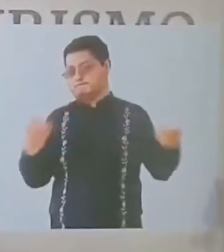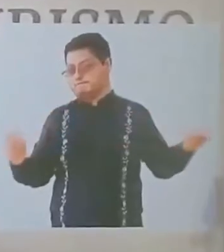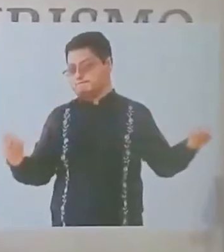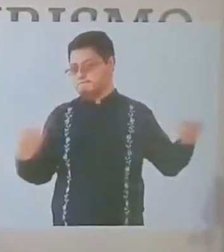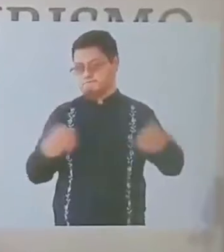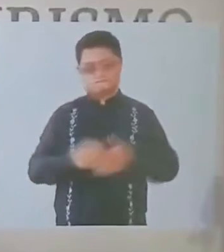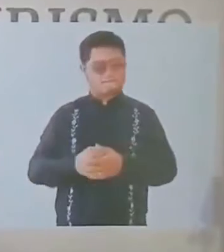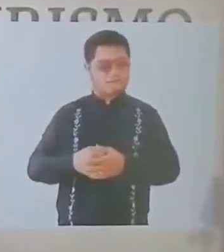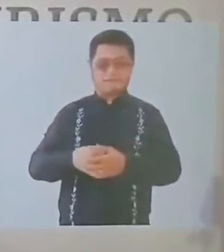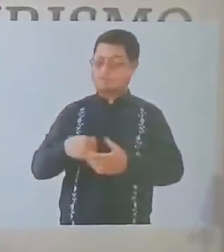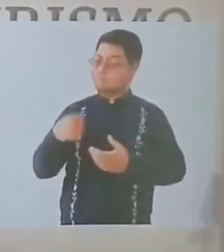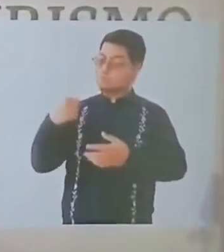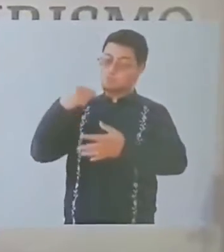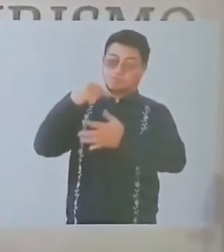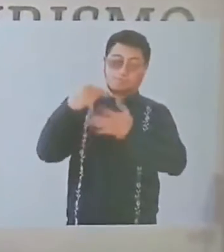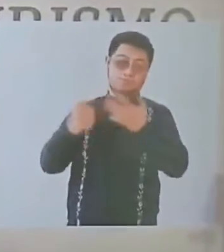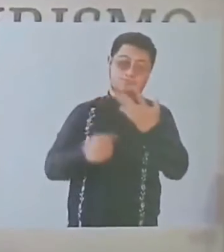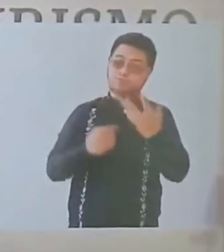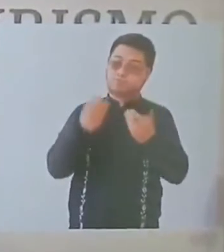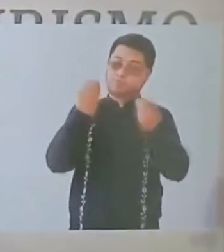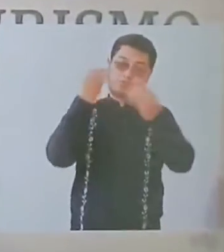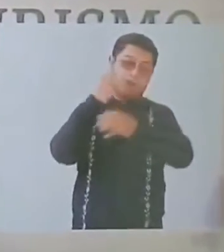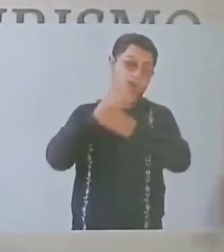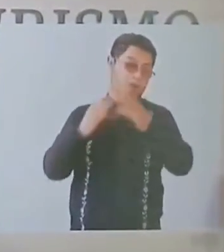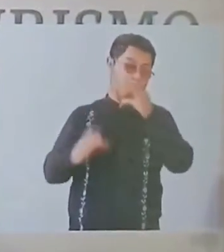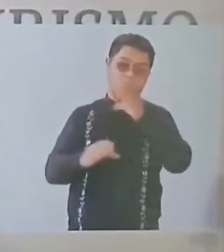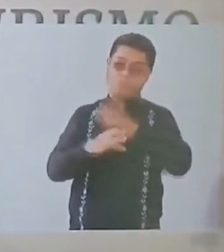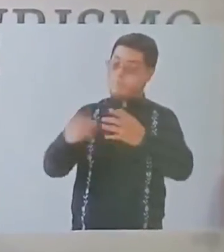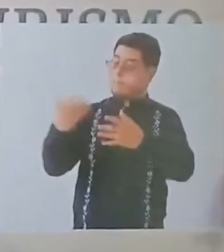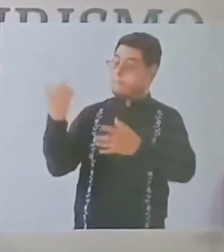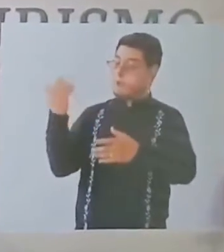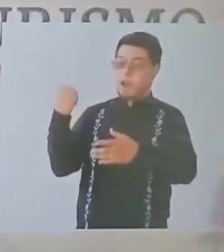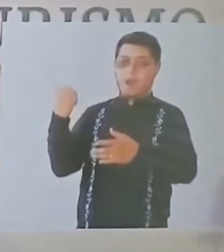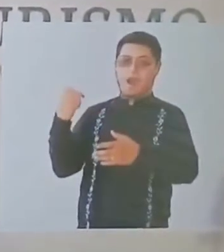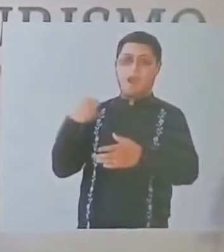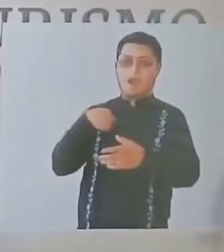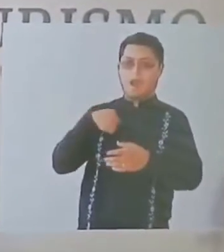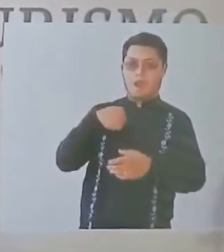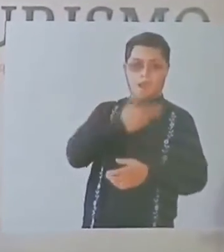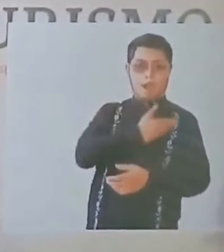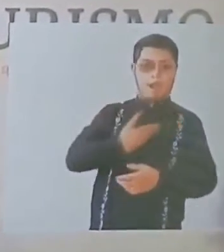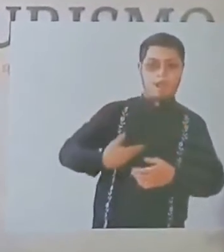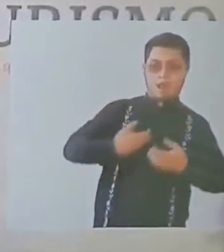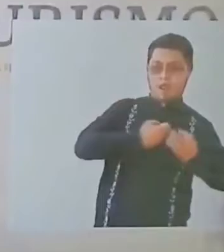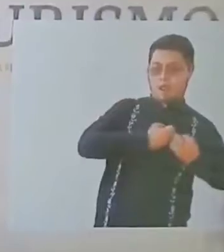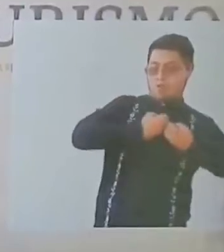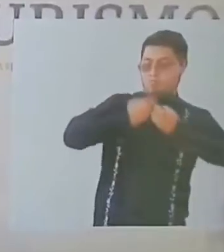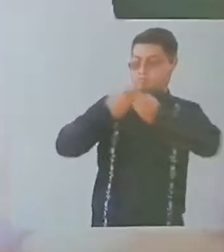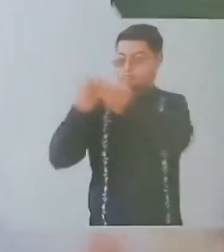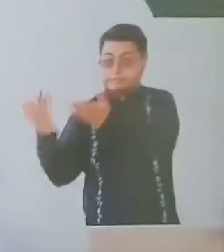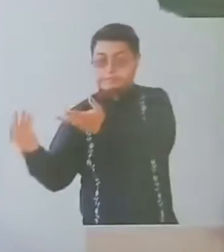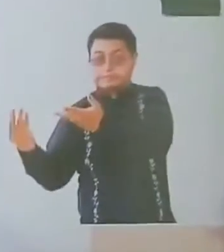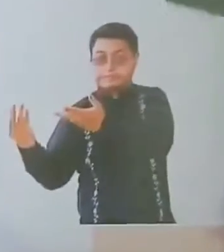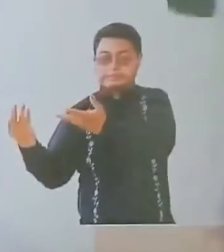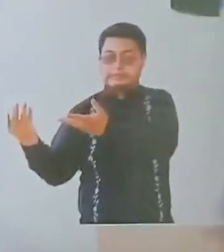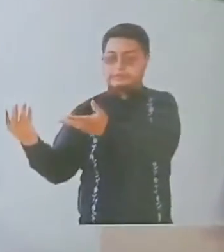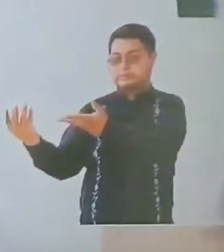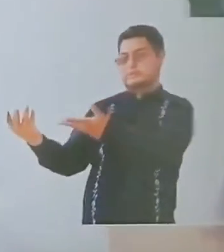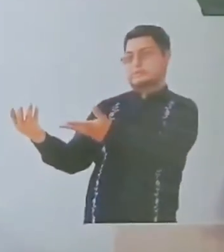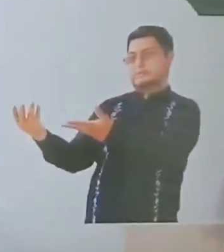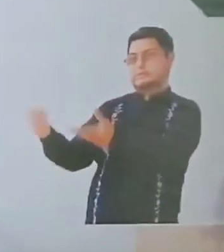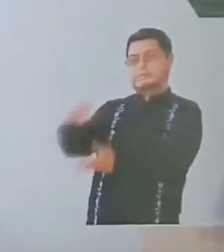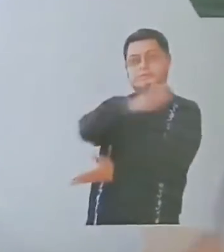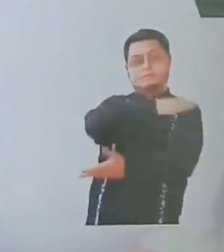Muchas otras cosas nos robaron la presidencia de la República en el 2006. Y la gente